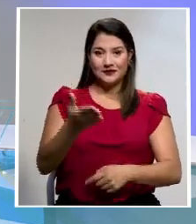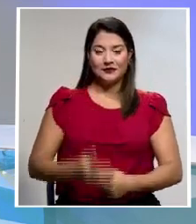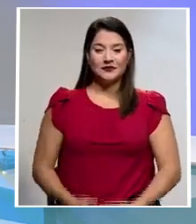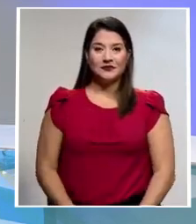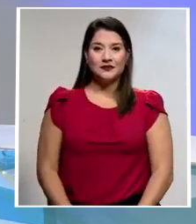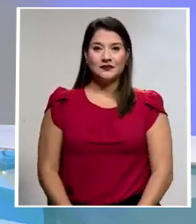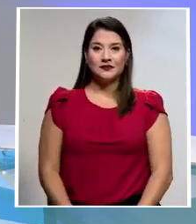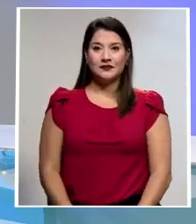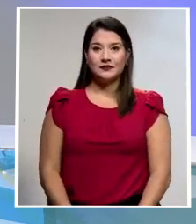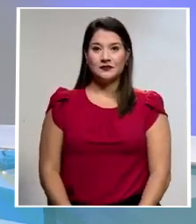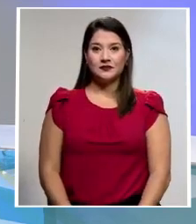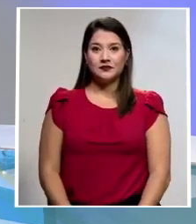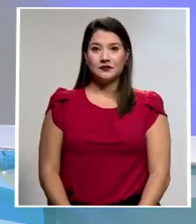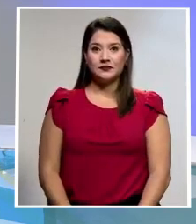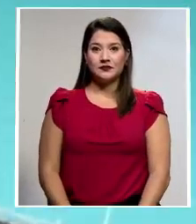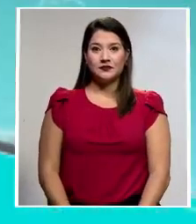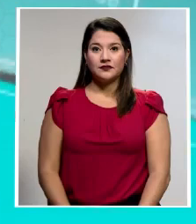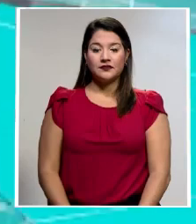Adelante.